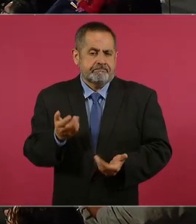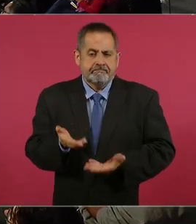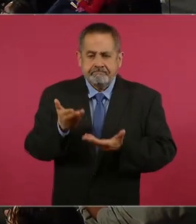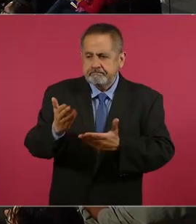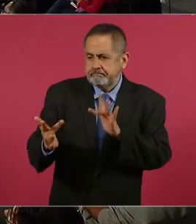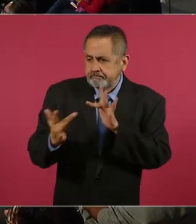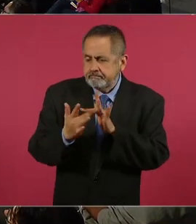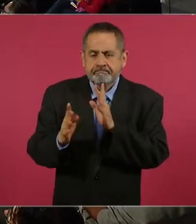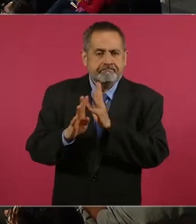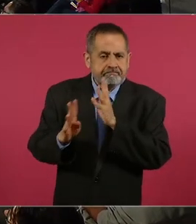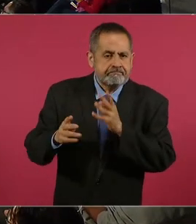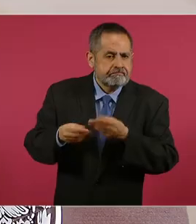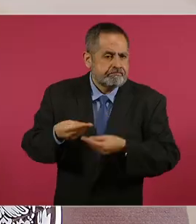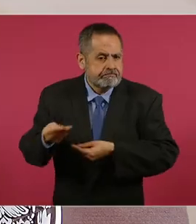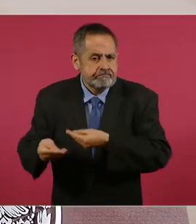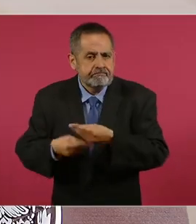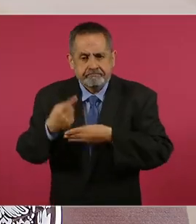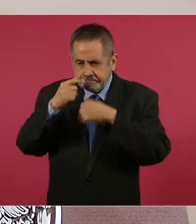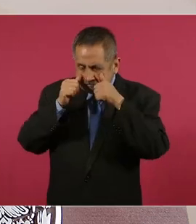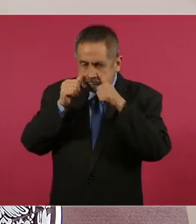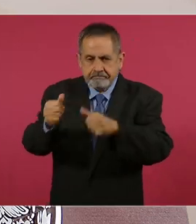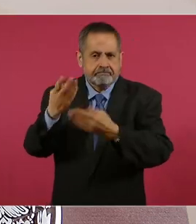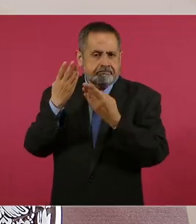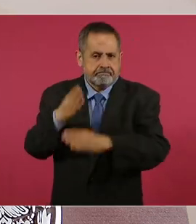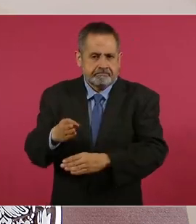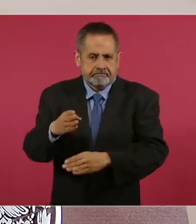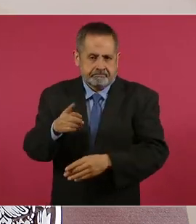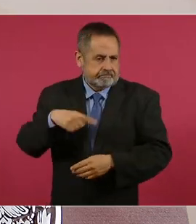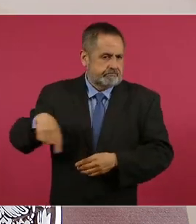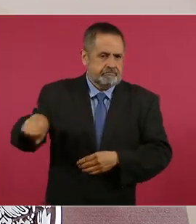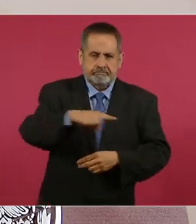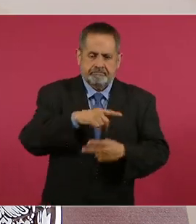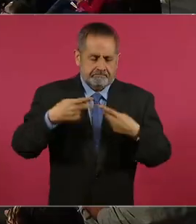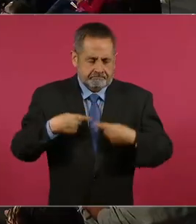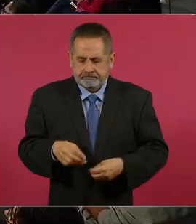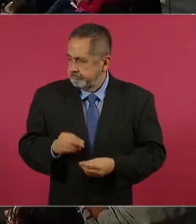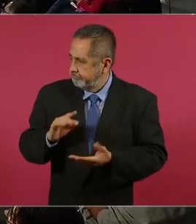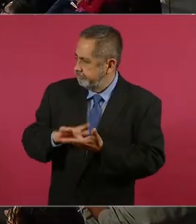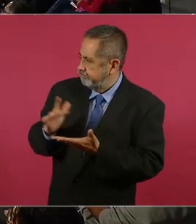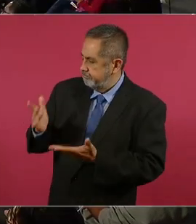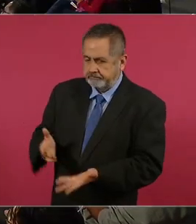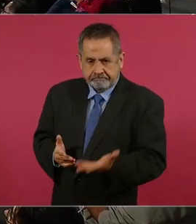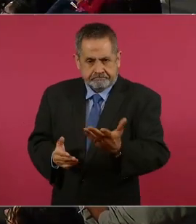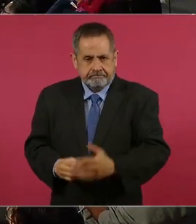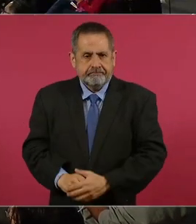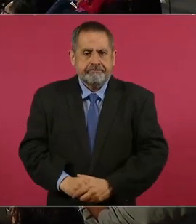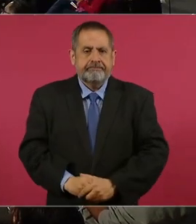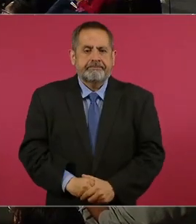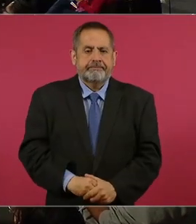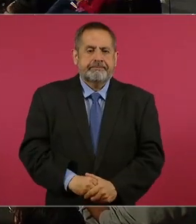cercano y cálido a todos los beneficiarios de los programas para el bienestar. Muchas gracias.